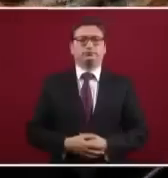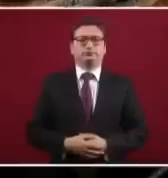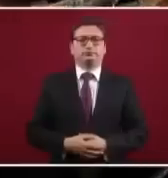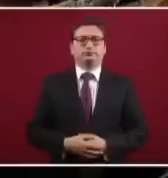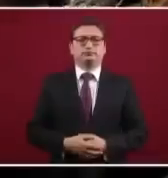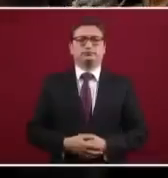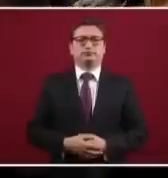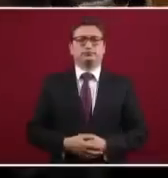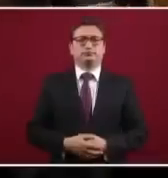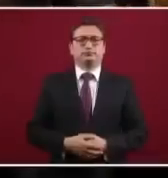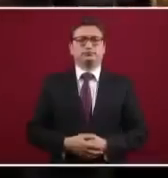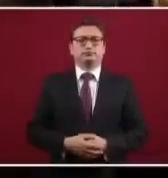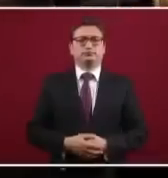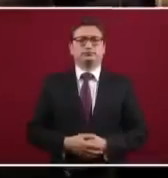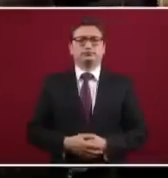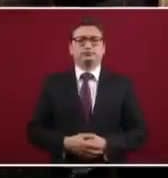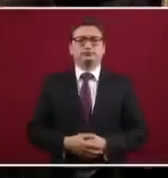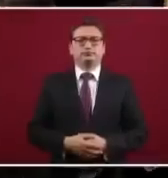no se